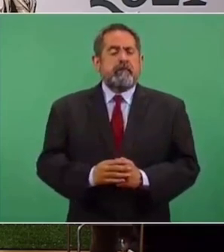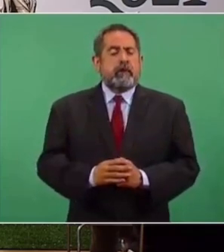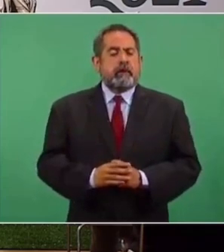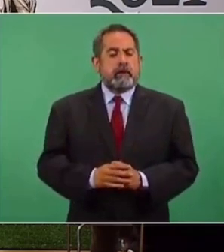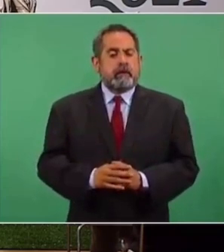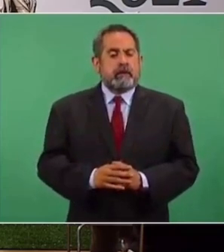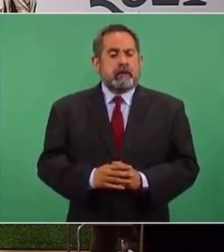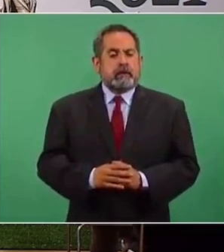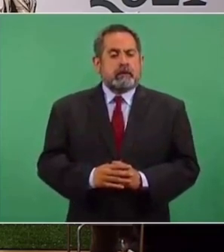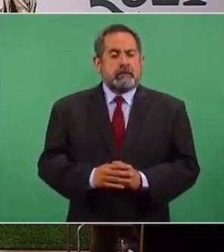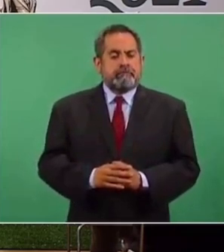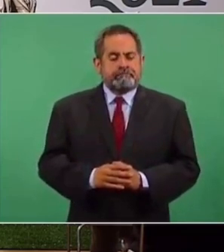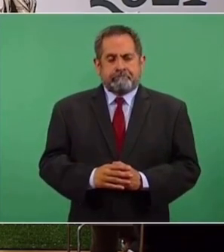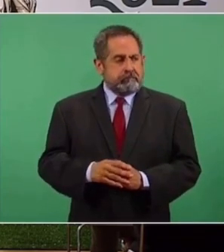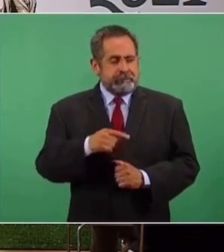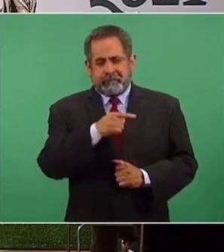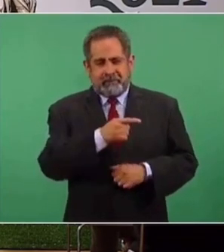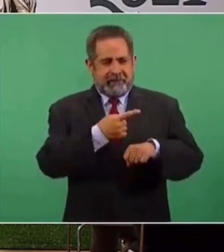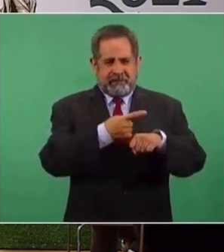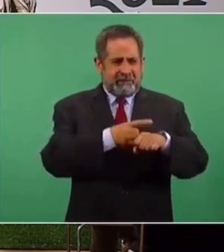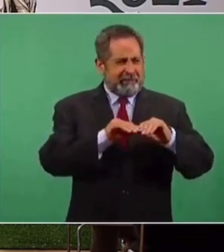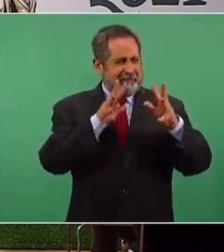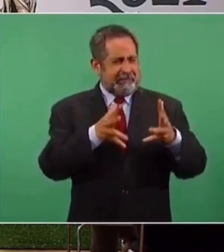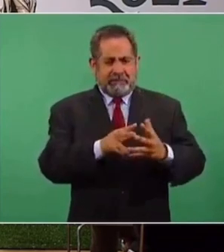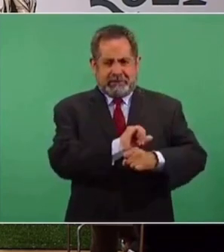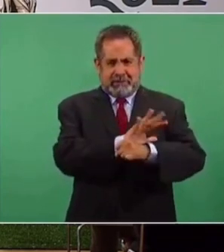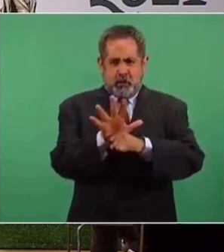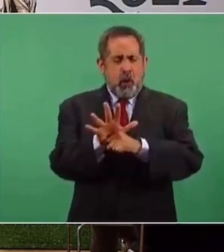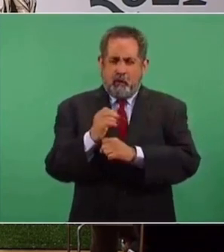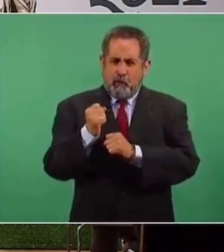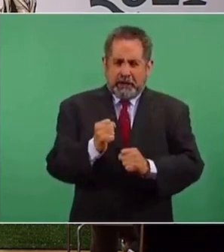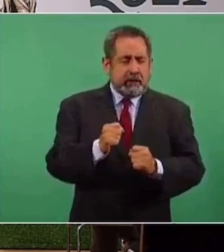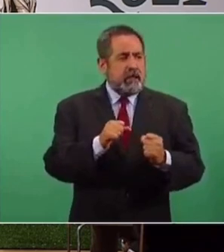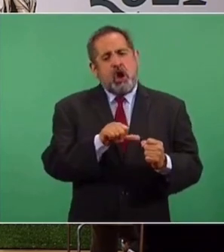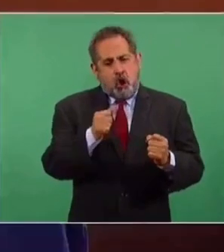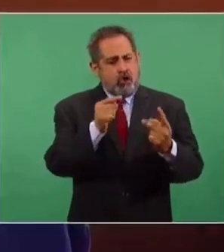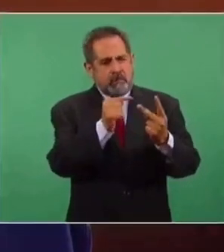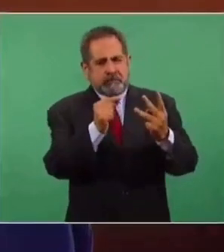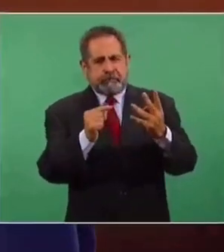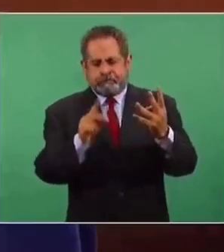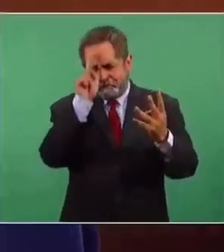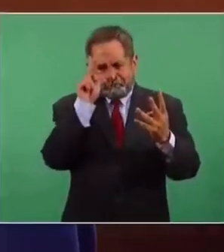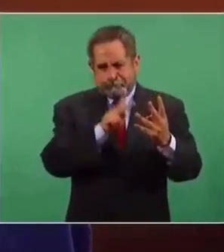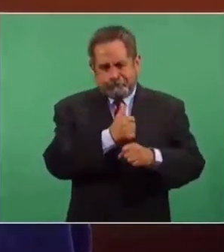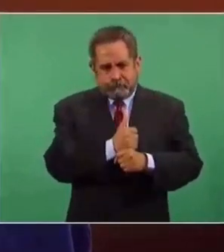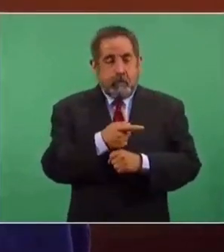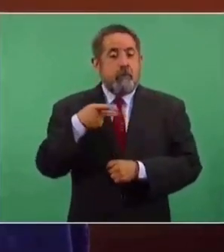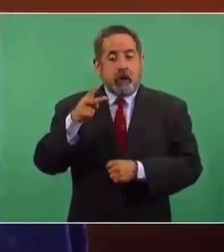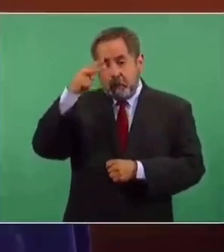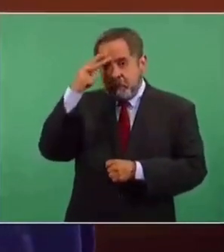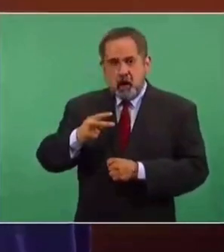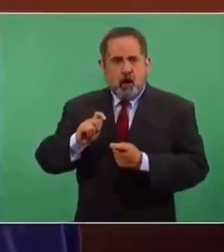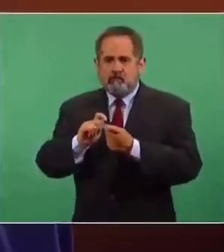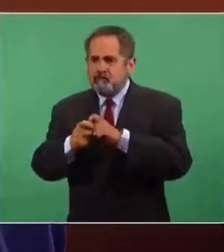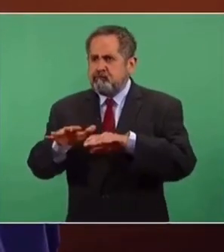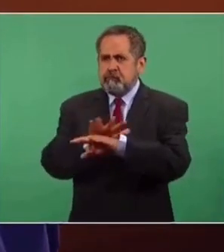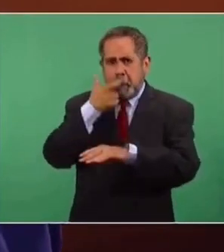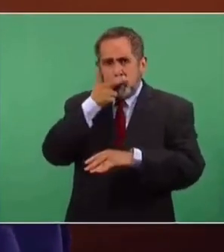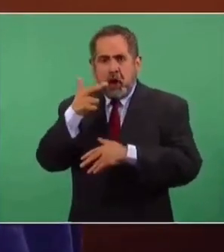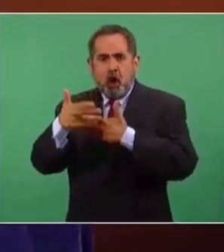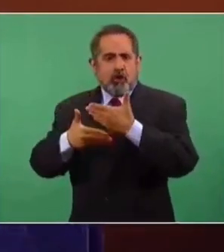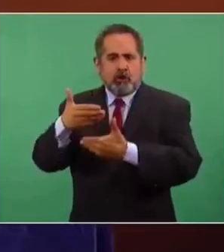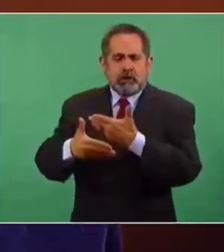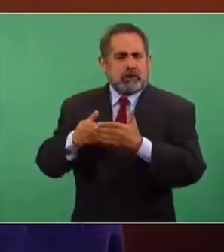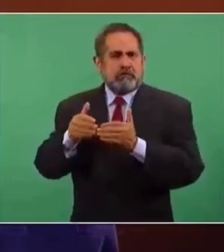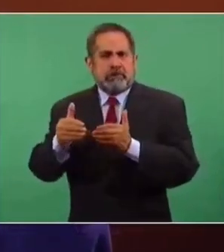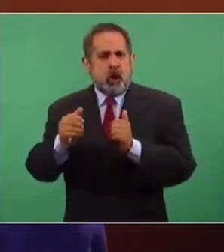Aún con la fuerte pandemia del COVID-19 y otras calamidades, México se transforma y progresa con